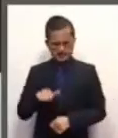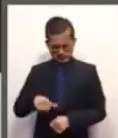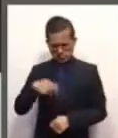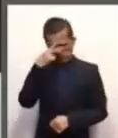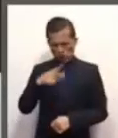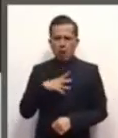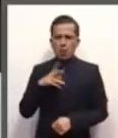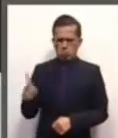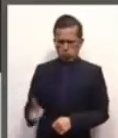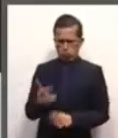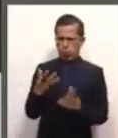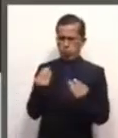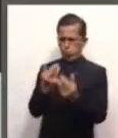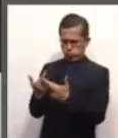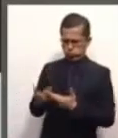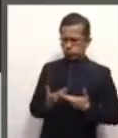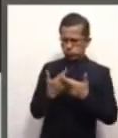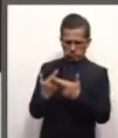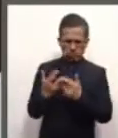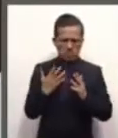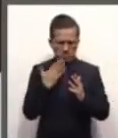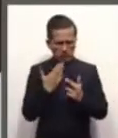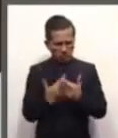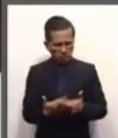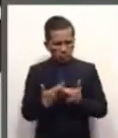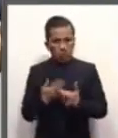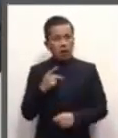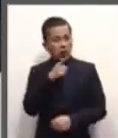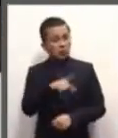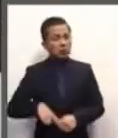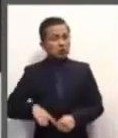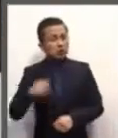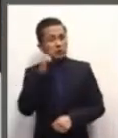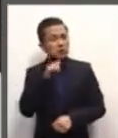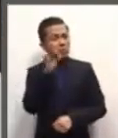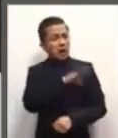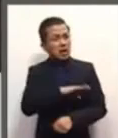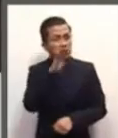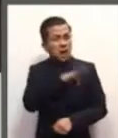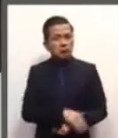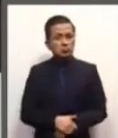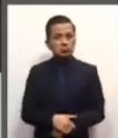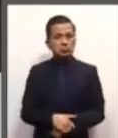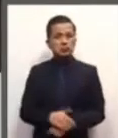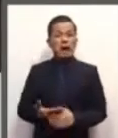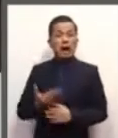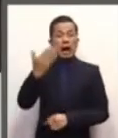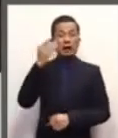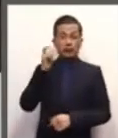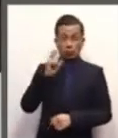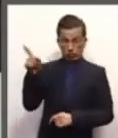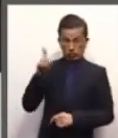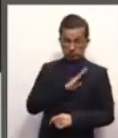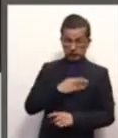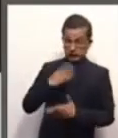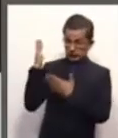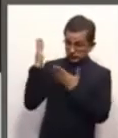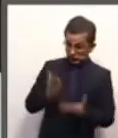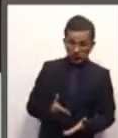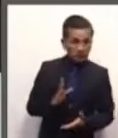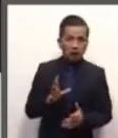gobierno. El fuero constitucional viene desde la época de la colonia. Y el